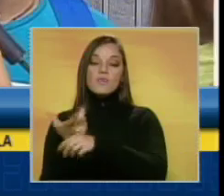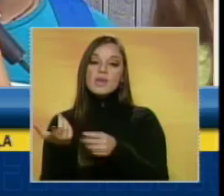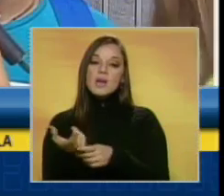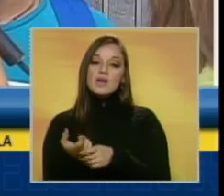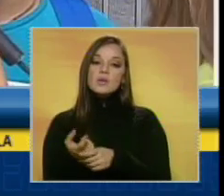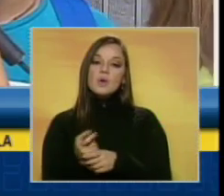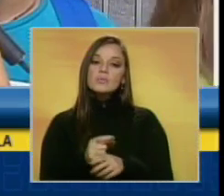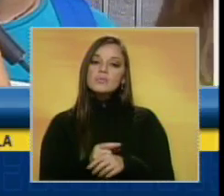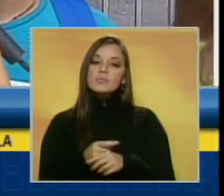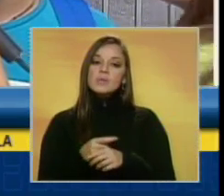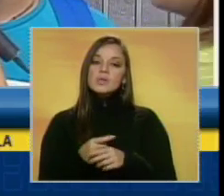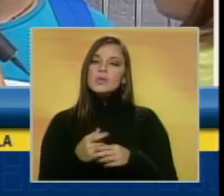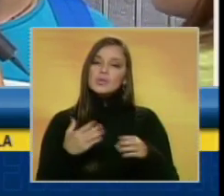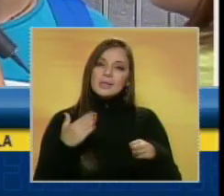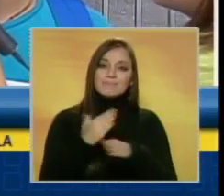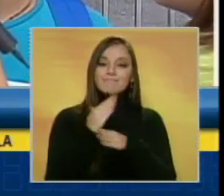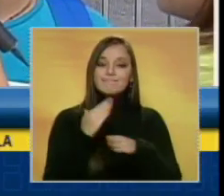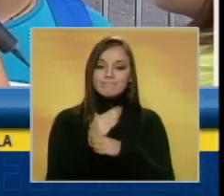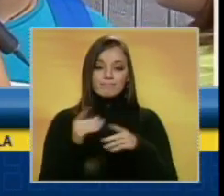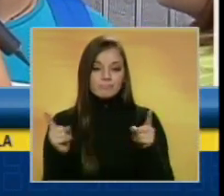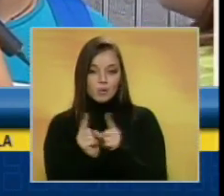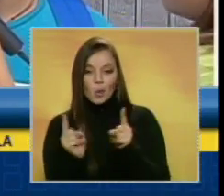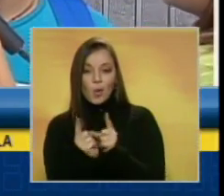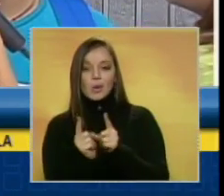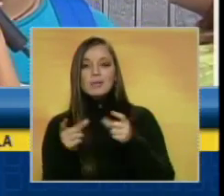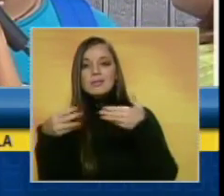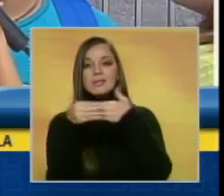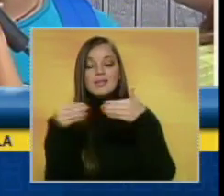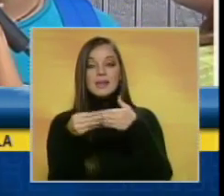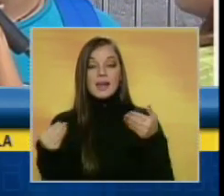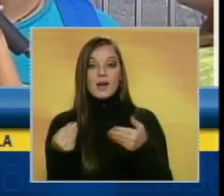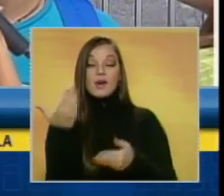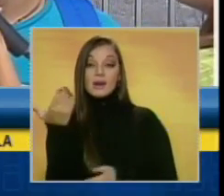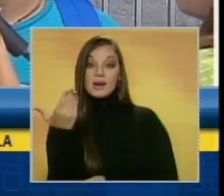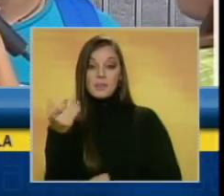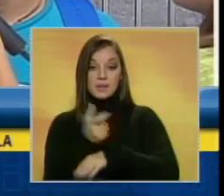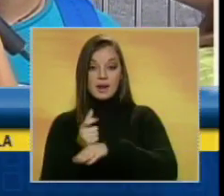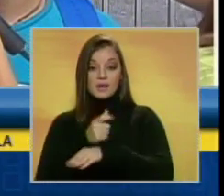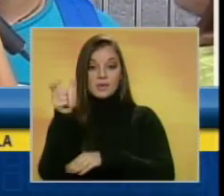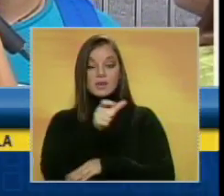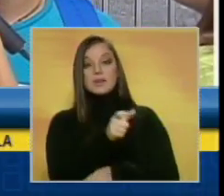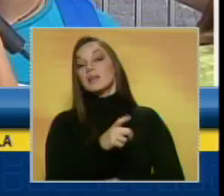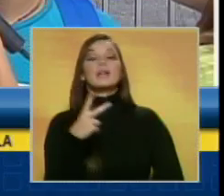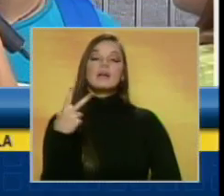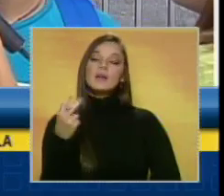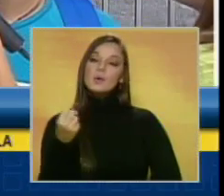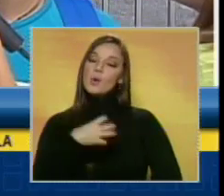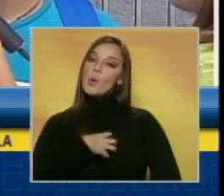diferenciación y cercena aún más la libertad de los venezolanos, restringiéndoles el acceso a las divisas. Es